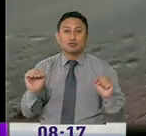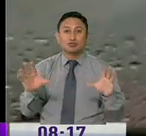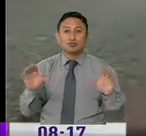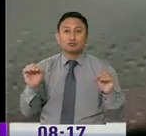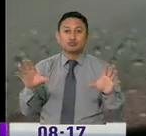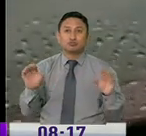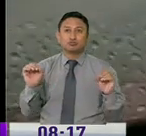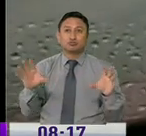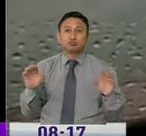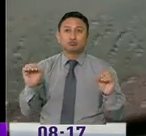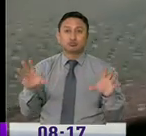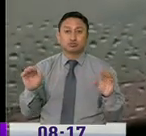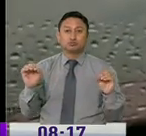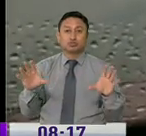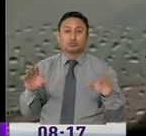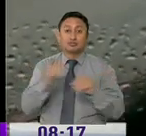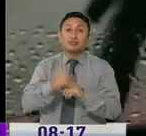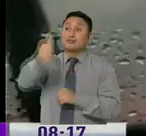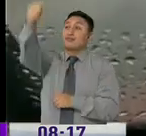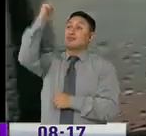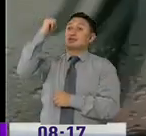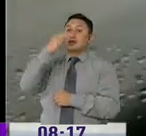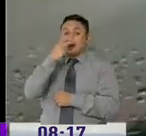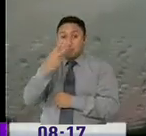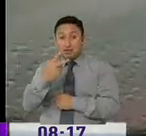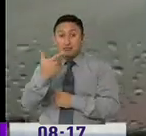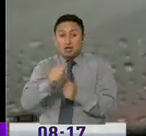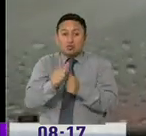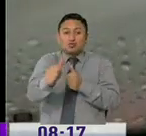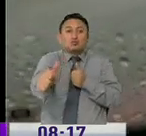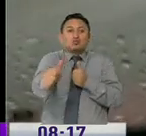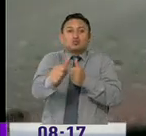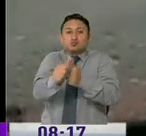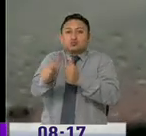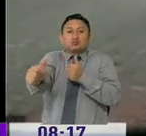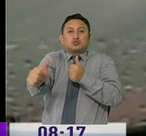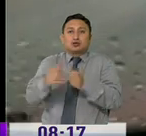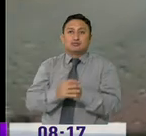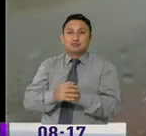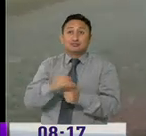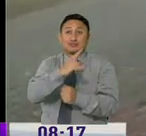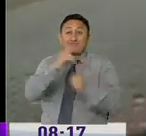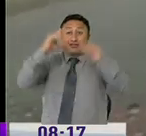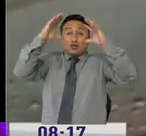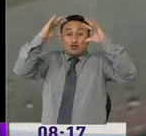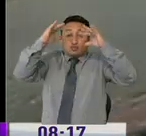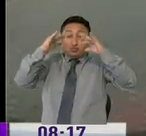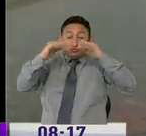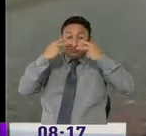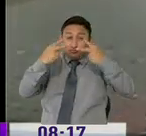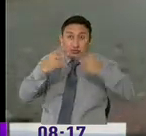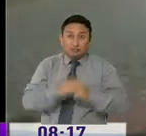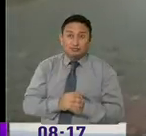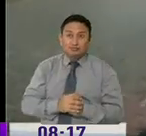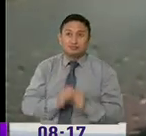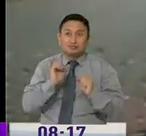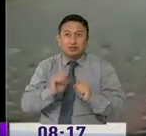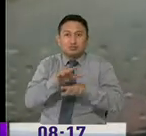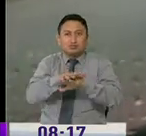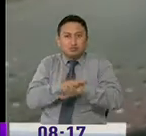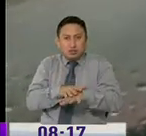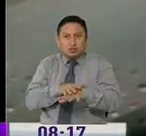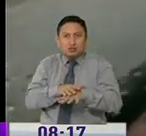de señalización para que el de atrás se dé cuenta la distancia que se tiene. La neblina está sumamente fuerte. Así, y vaya